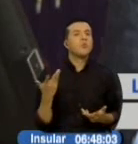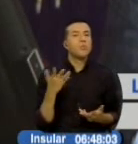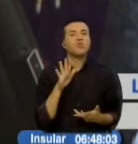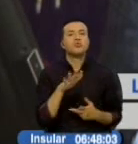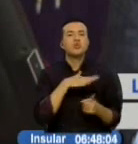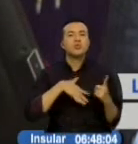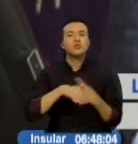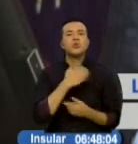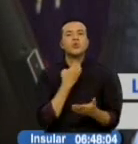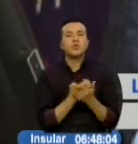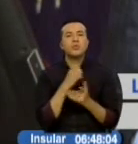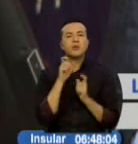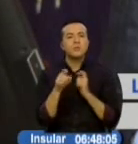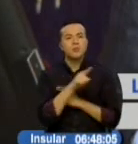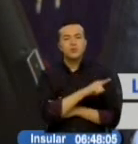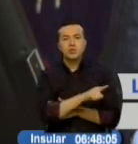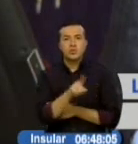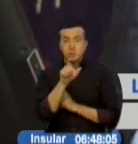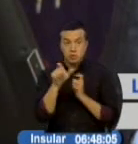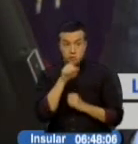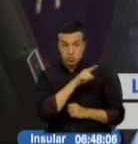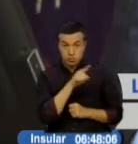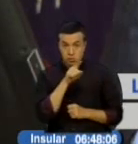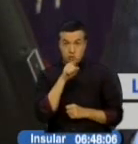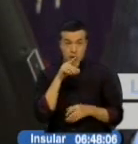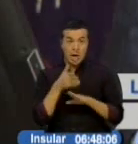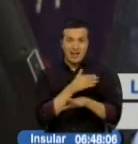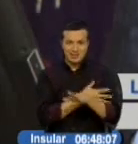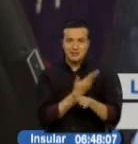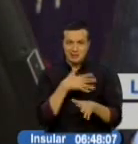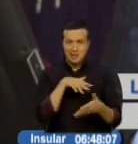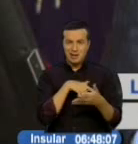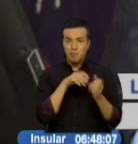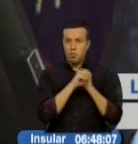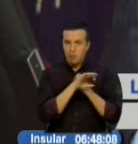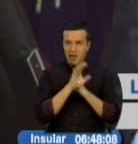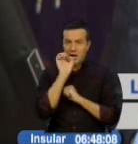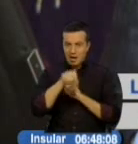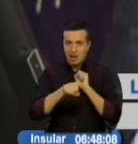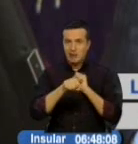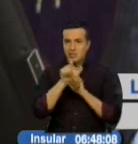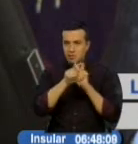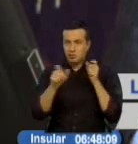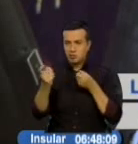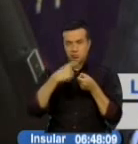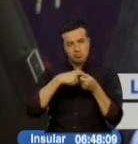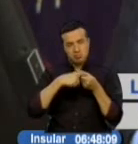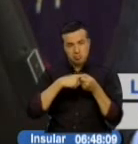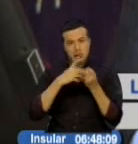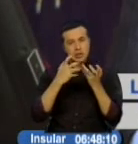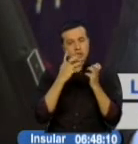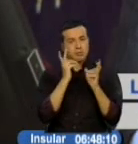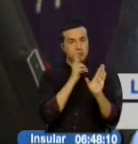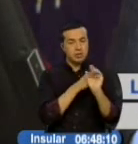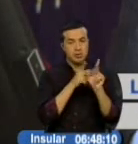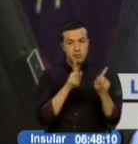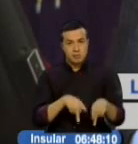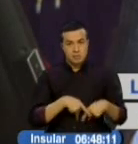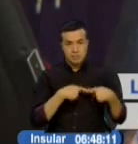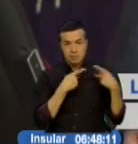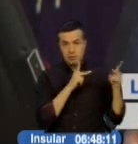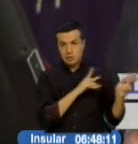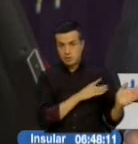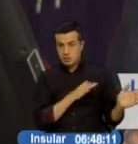económica de las personas que, en un estudio previo que hicimos durante la campaña, solicitaron ser partícipes del plan Toda una